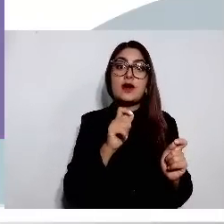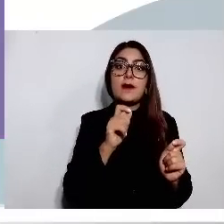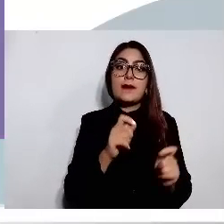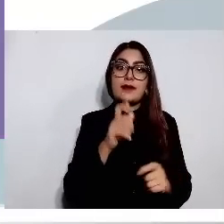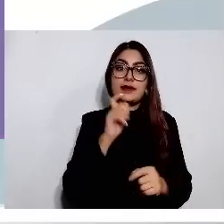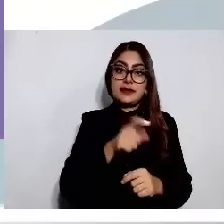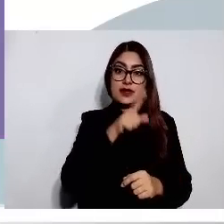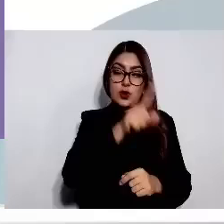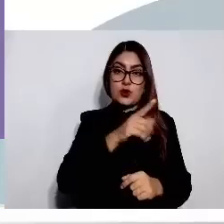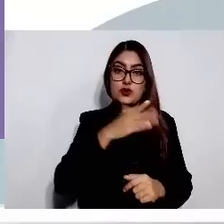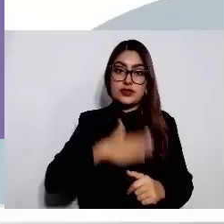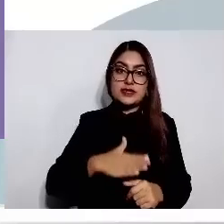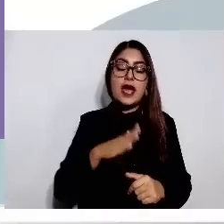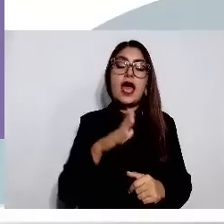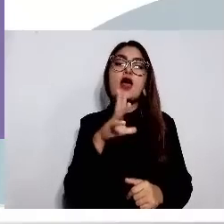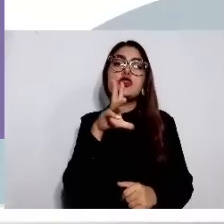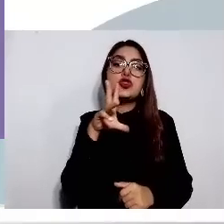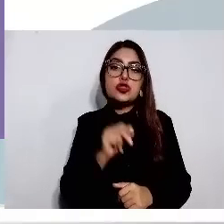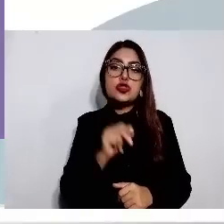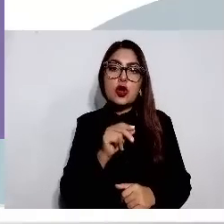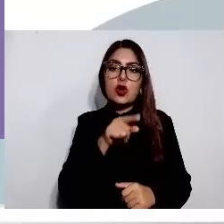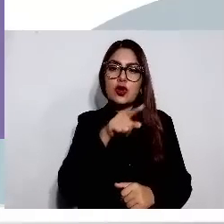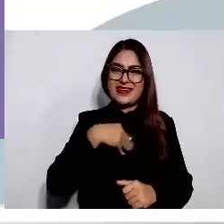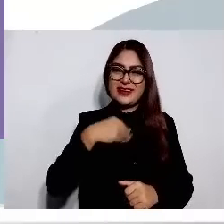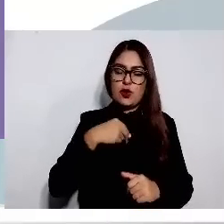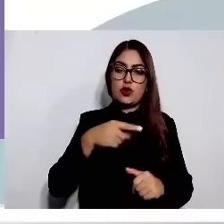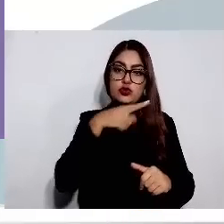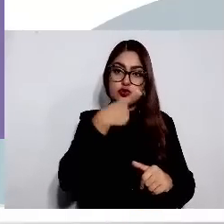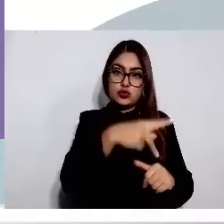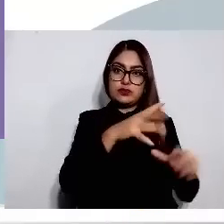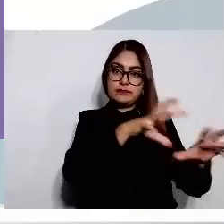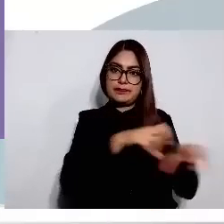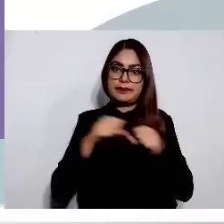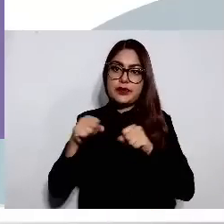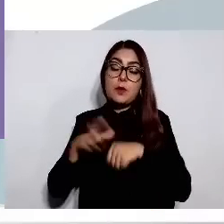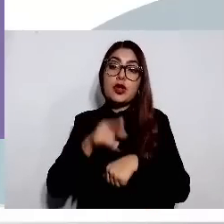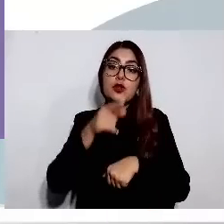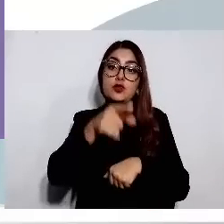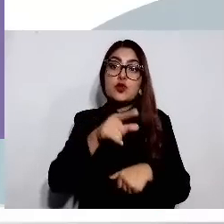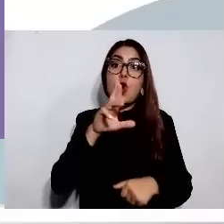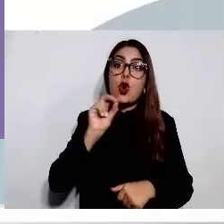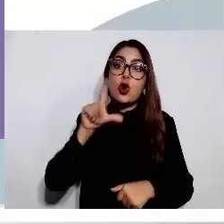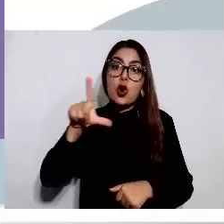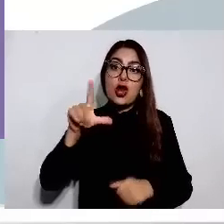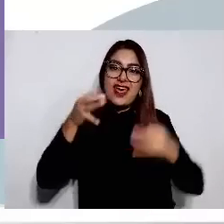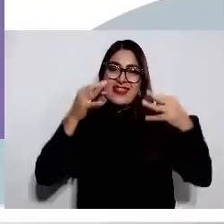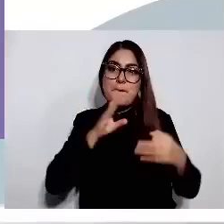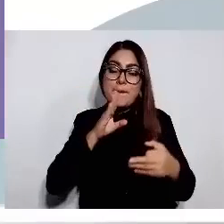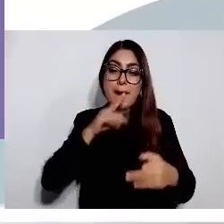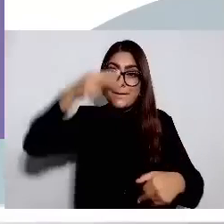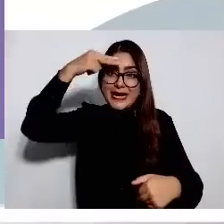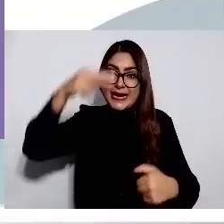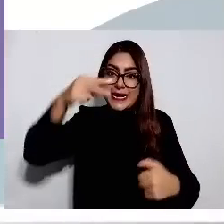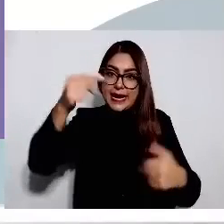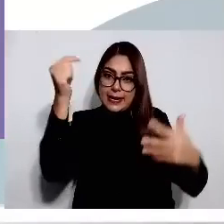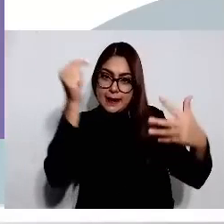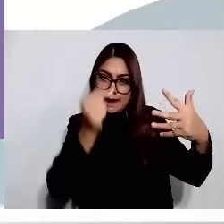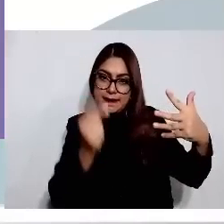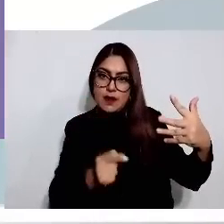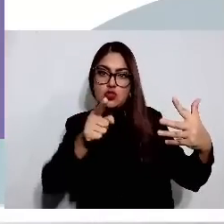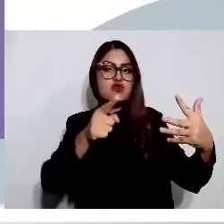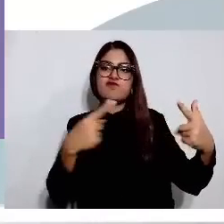mexicana. O sentencias en donde las mujeres se declaran ser cómplices de